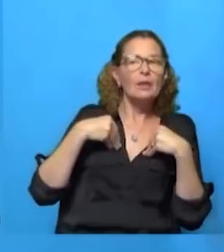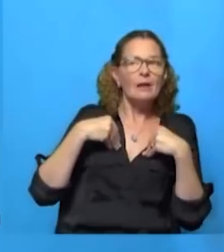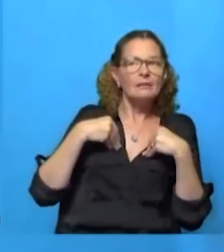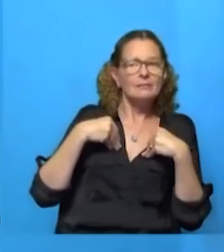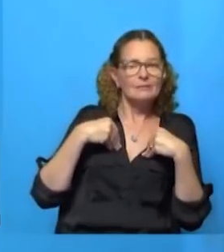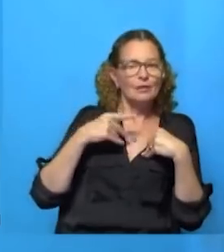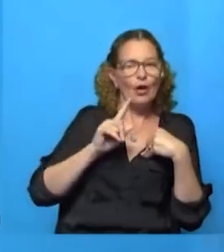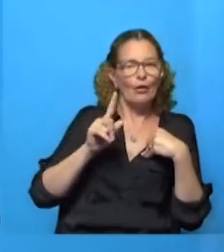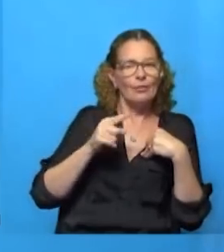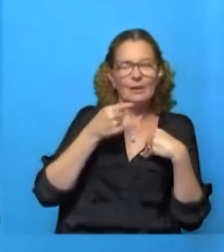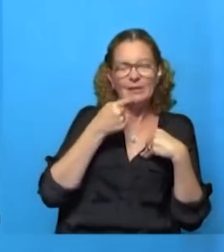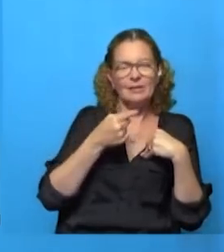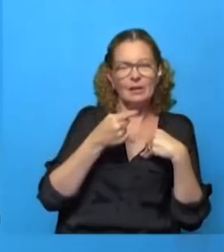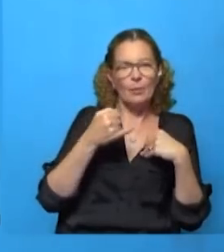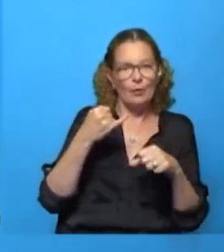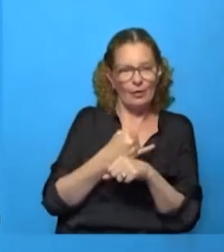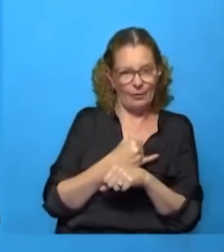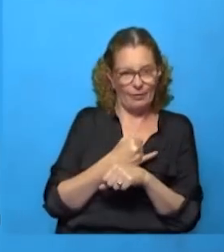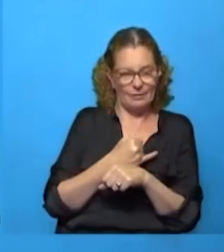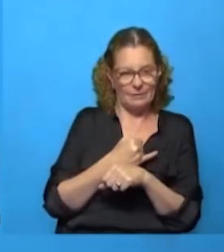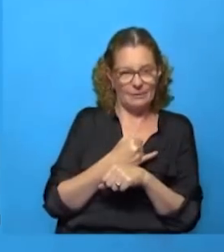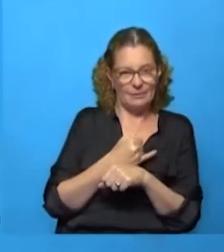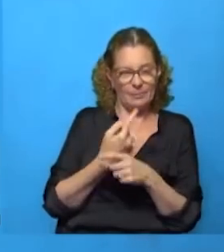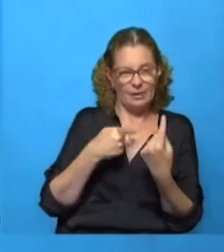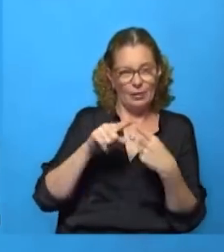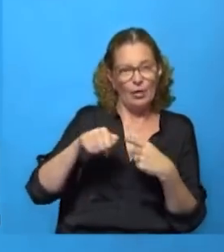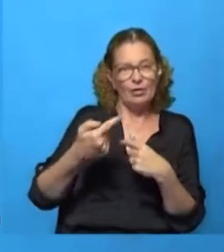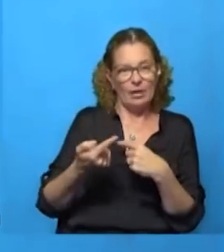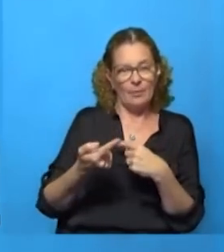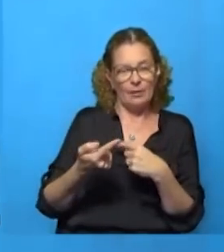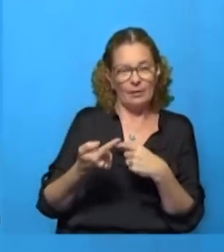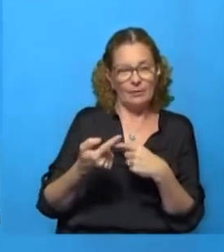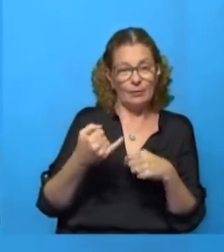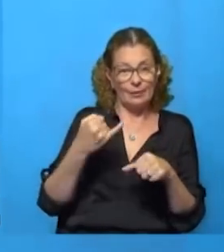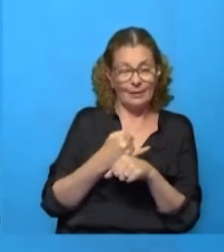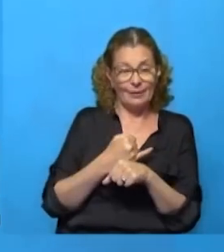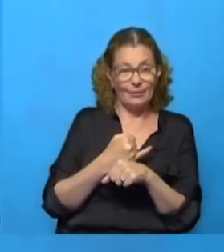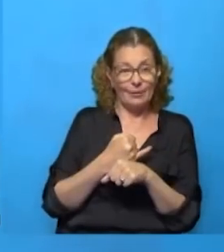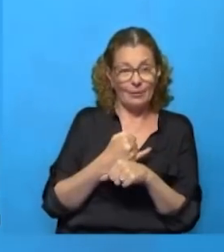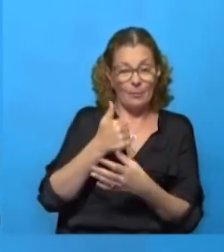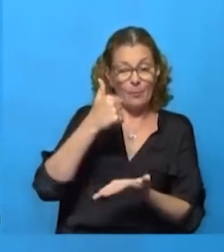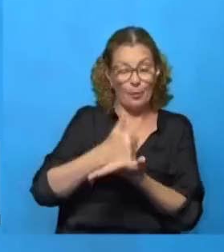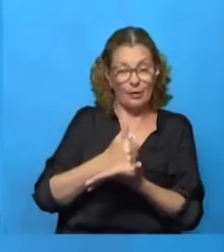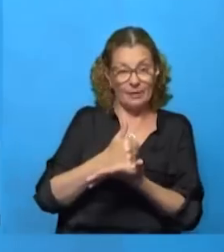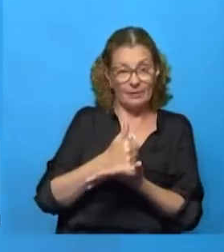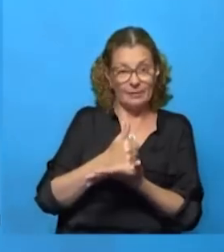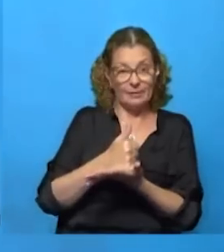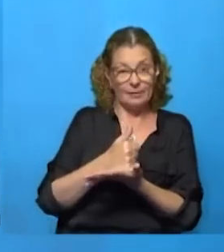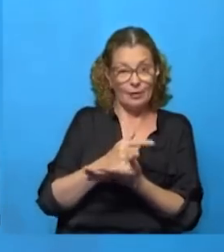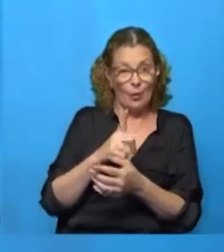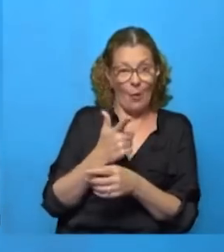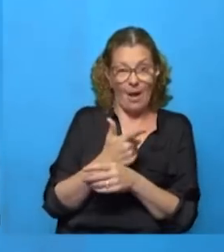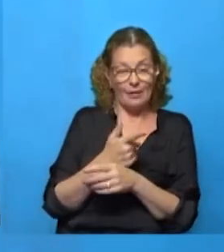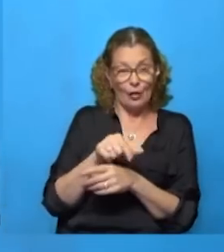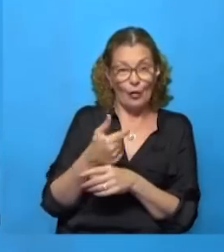allá de decir que fue un error pero después de decir que fue un error haberlo puesto ahí no hay